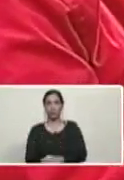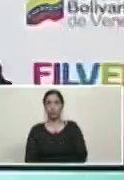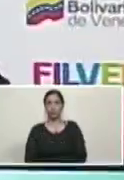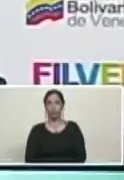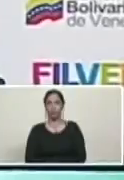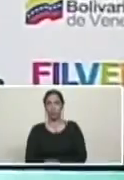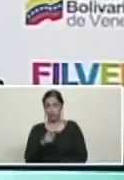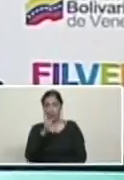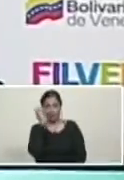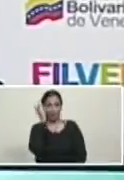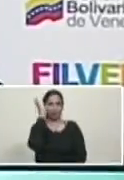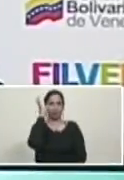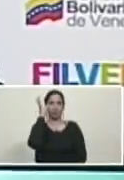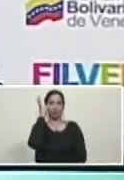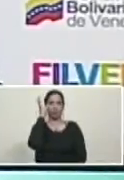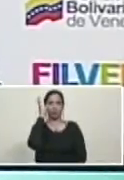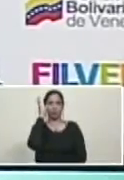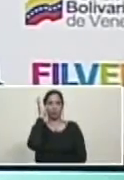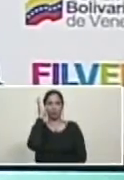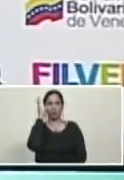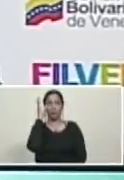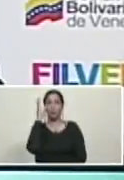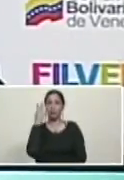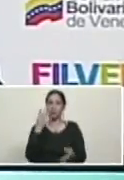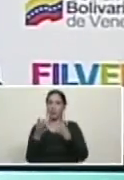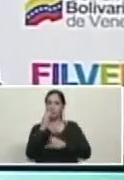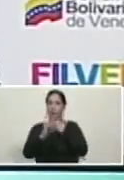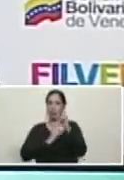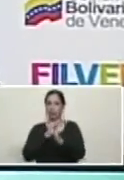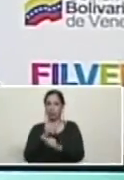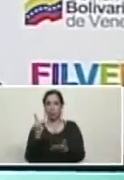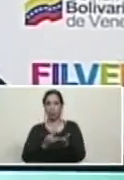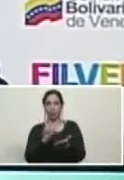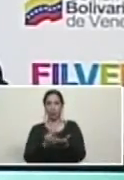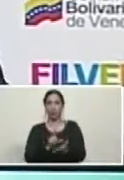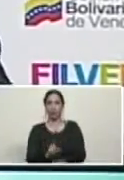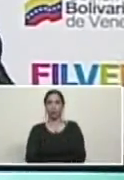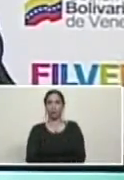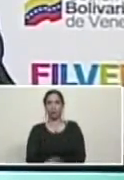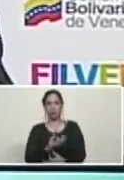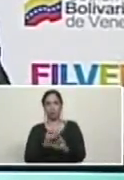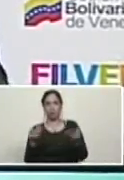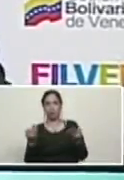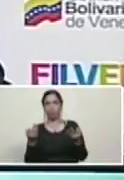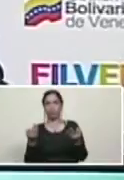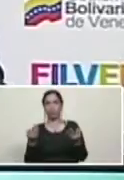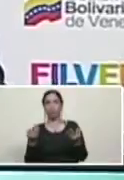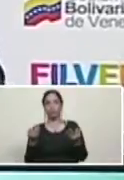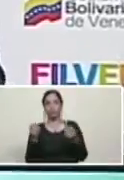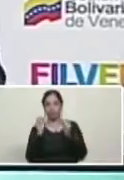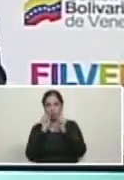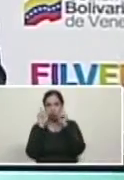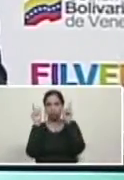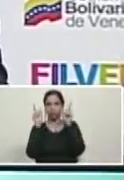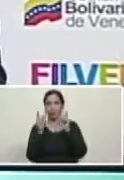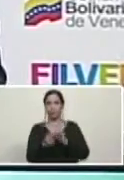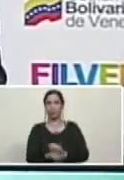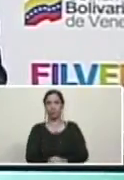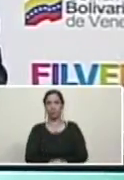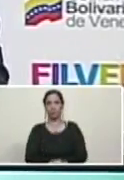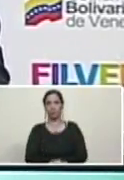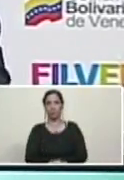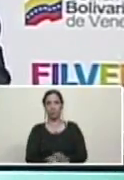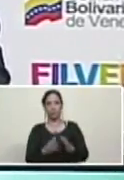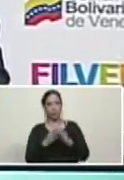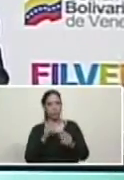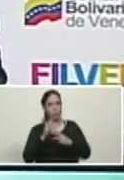de este tremendo evento, que efectivamente impresiona en todos sus